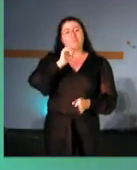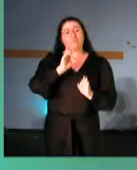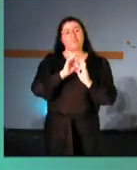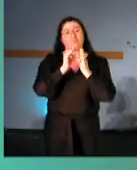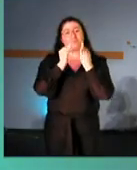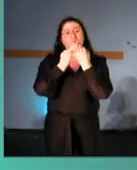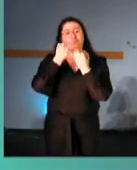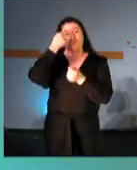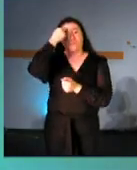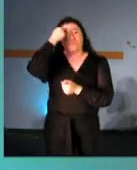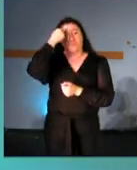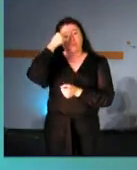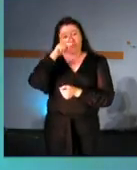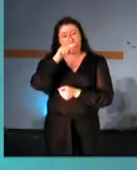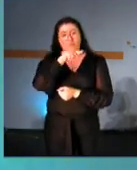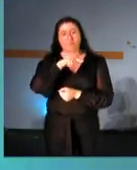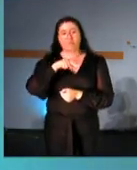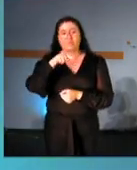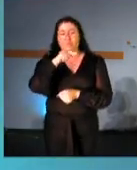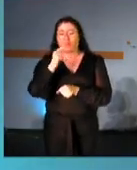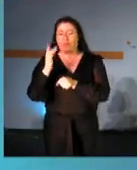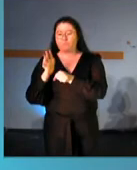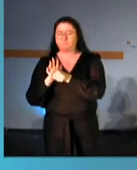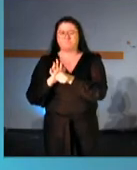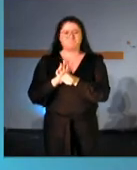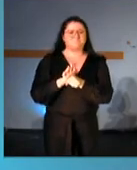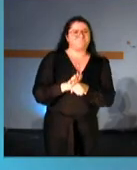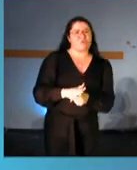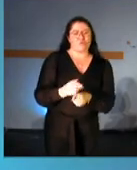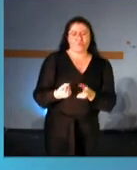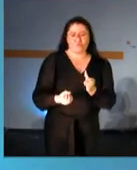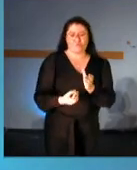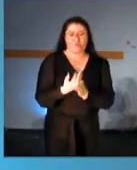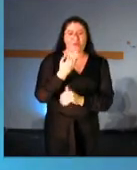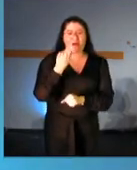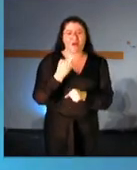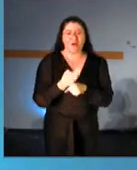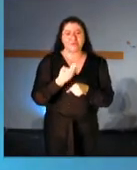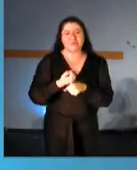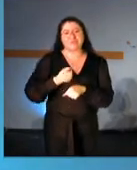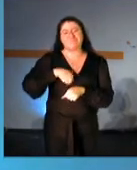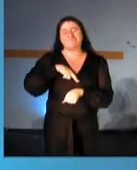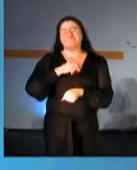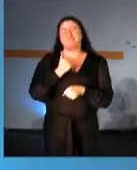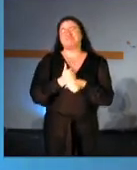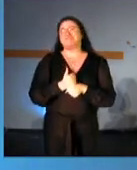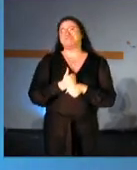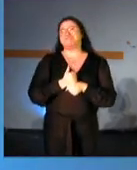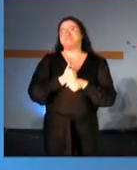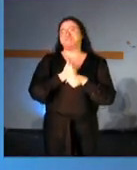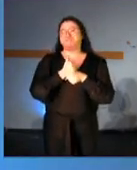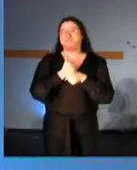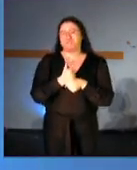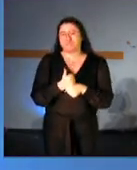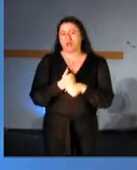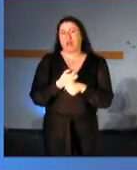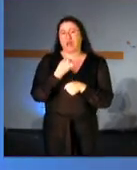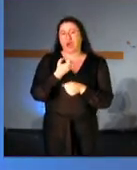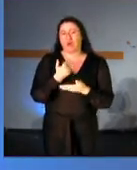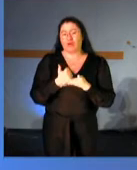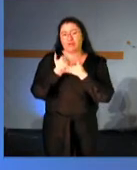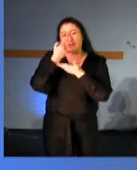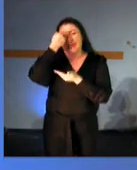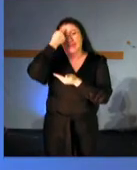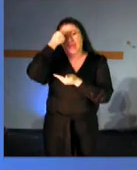enfrentar esta nueva opresión que estamos viviendo hoy. Nosotros creemos que